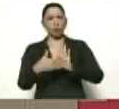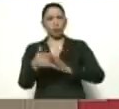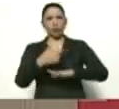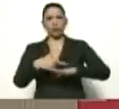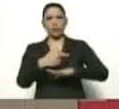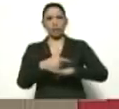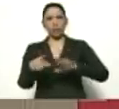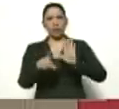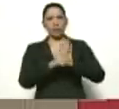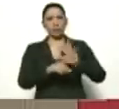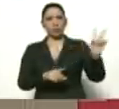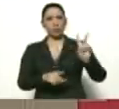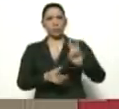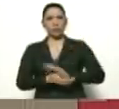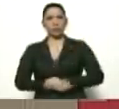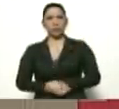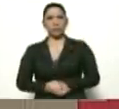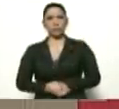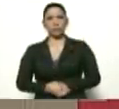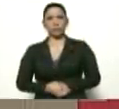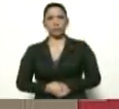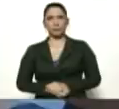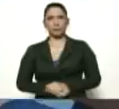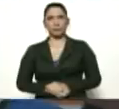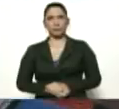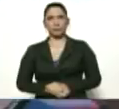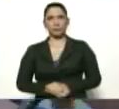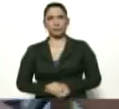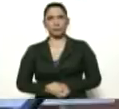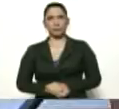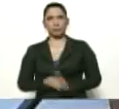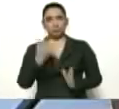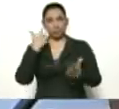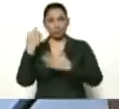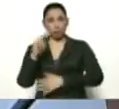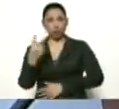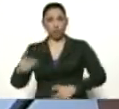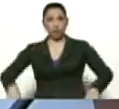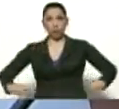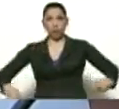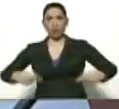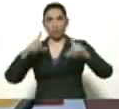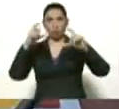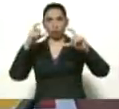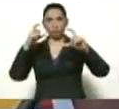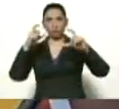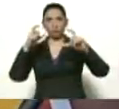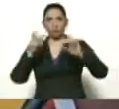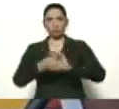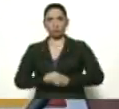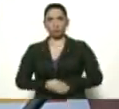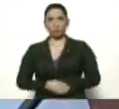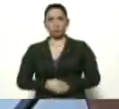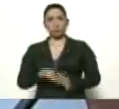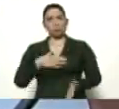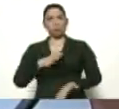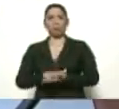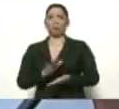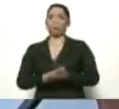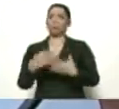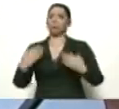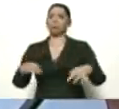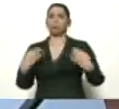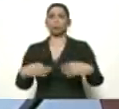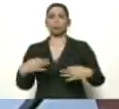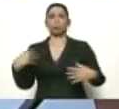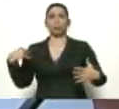legítimo de venezuela esta doble rueda que estaba tranquilamente todo